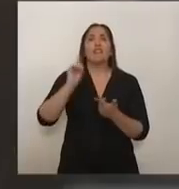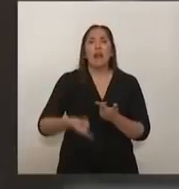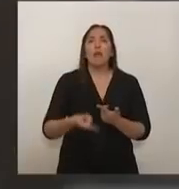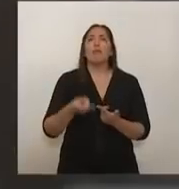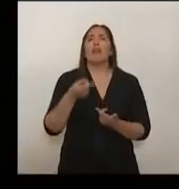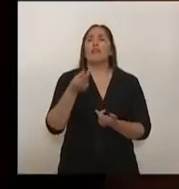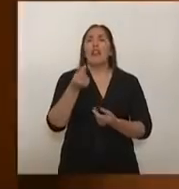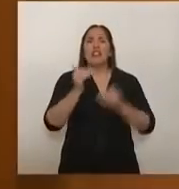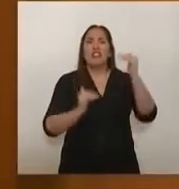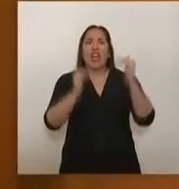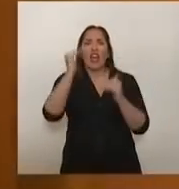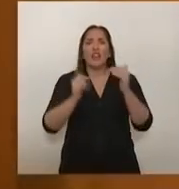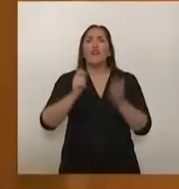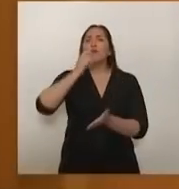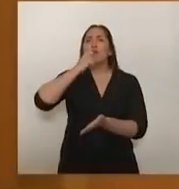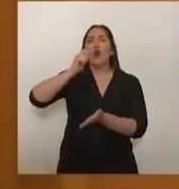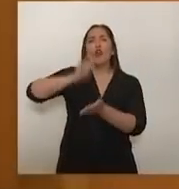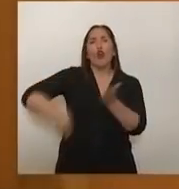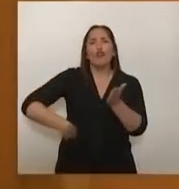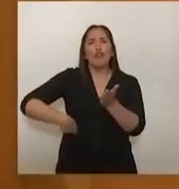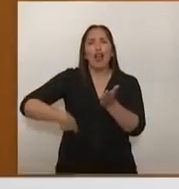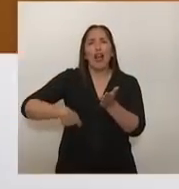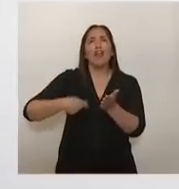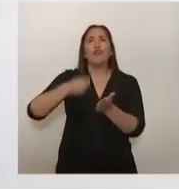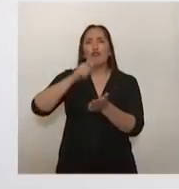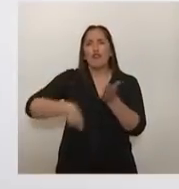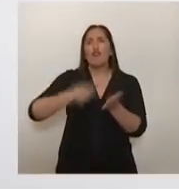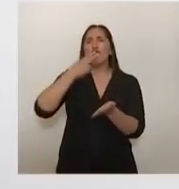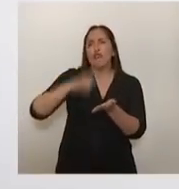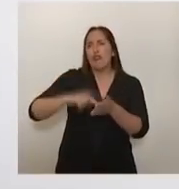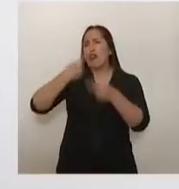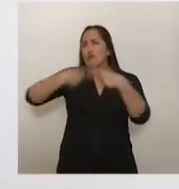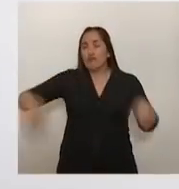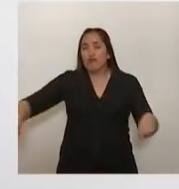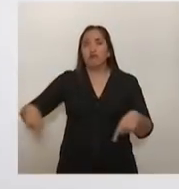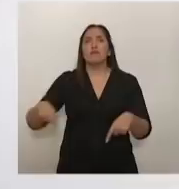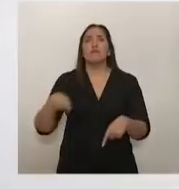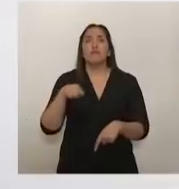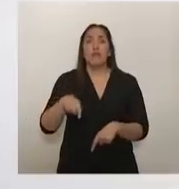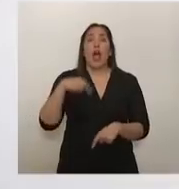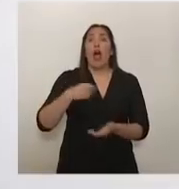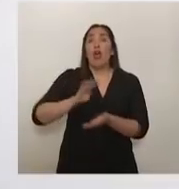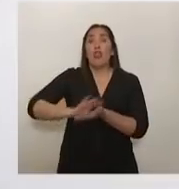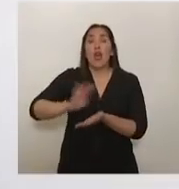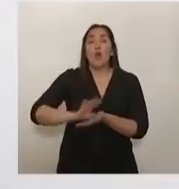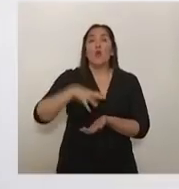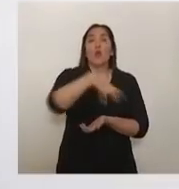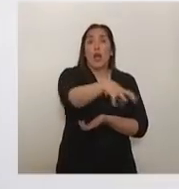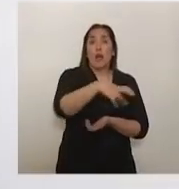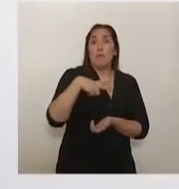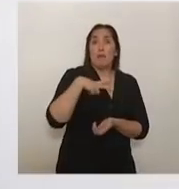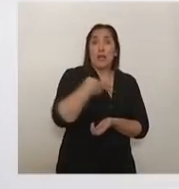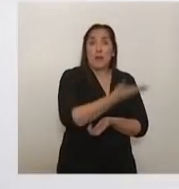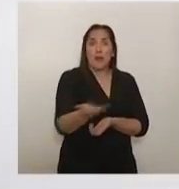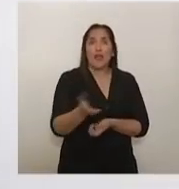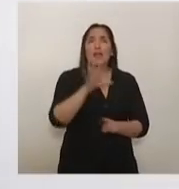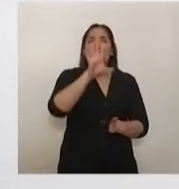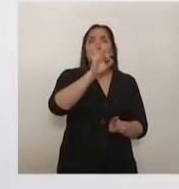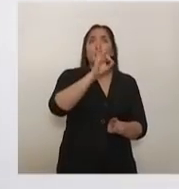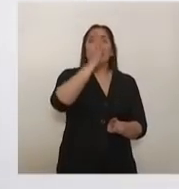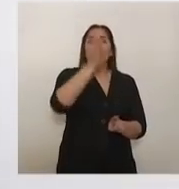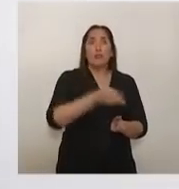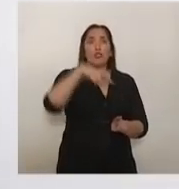y ruptura de contratos de concesión de servicios de electricidad. Hoy la deuda pública con el sector privado es del 50% del